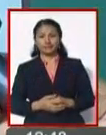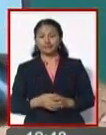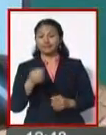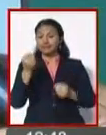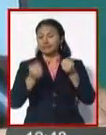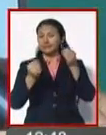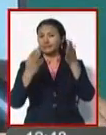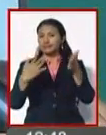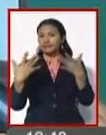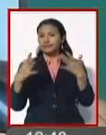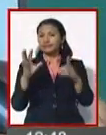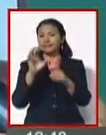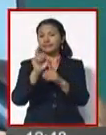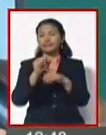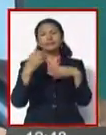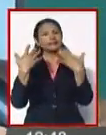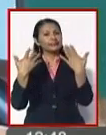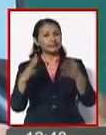ha sido aprehendido,